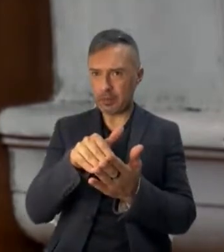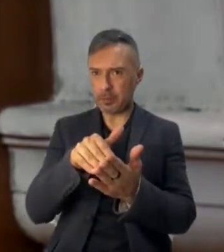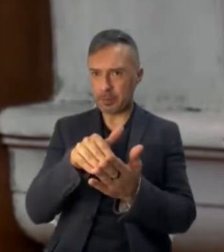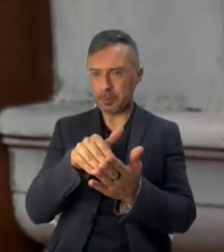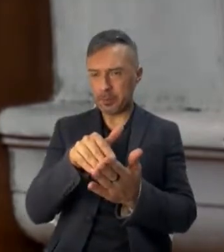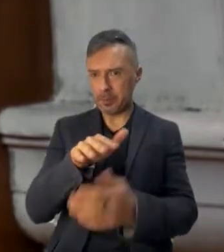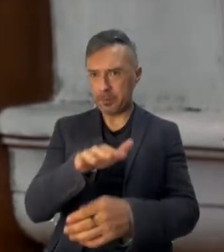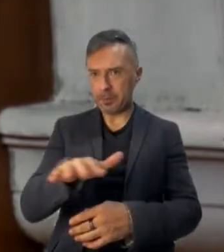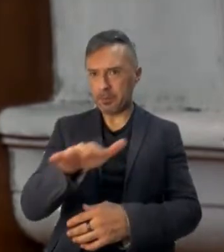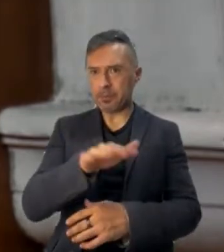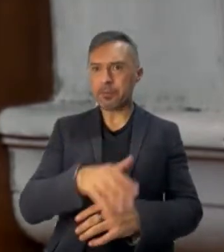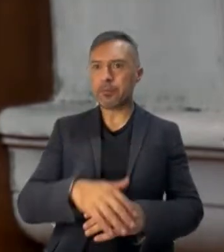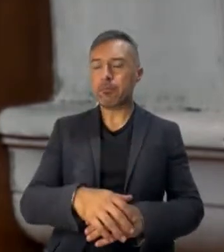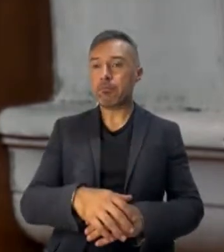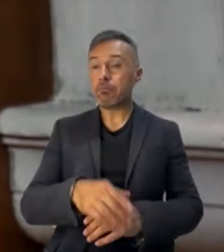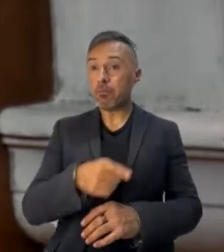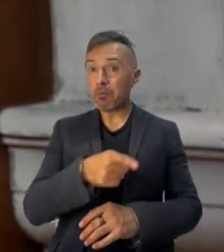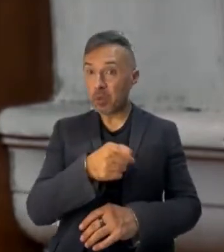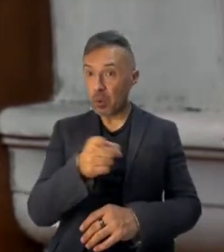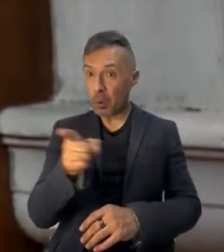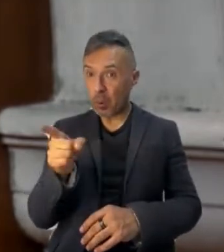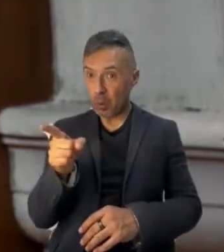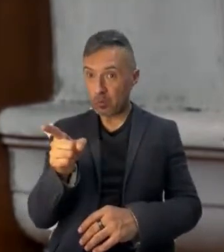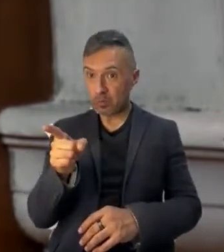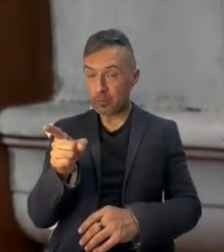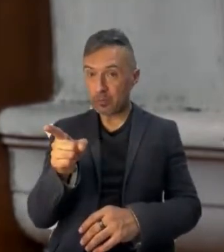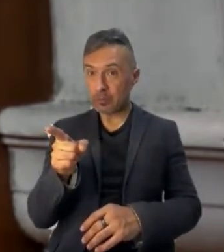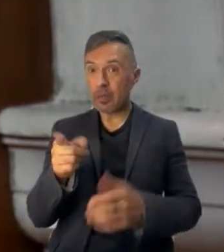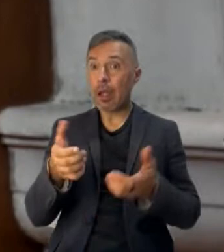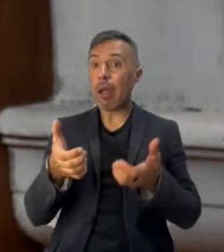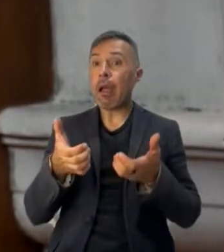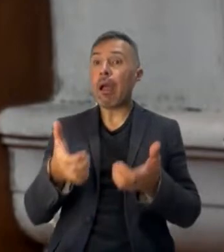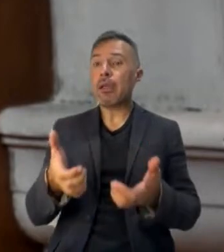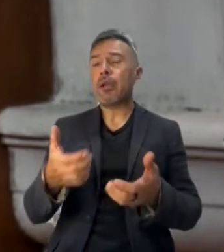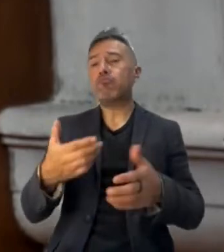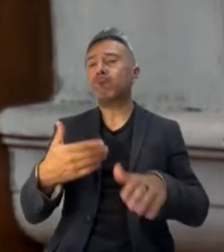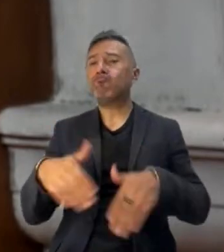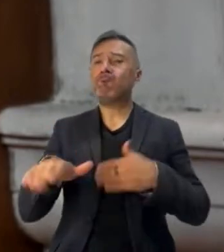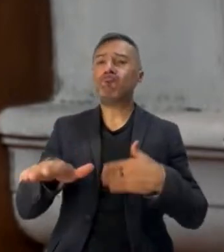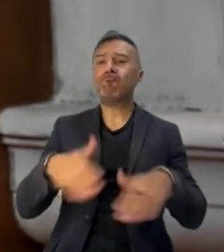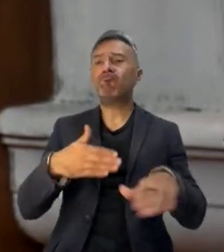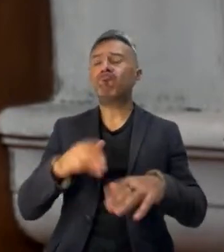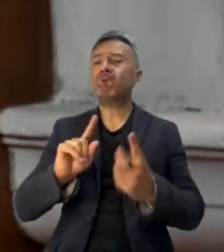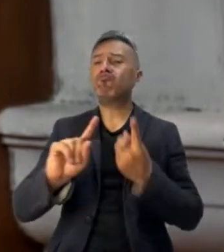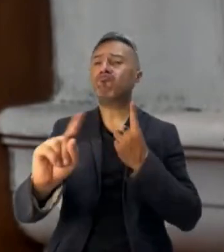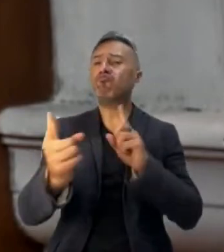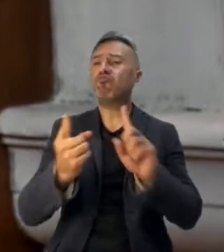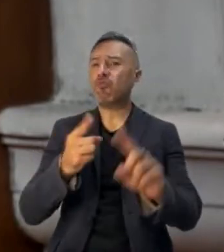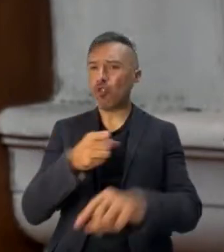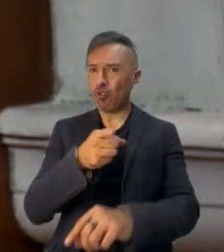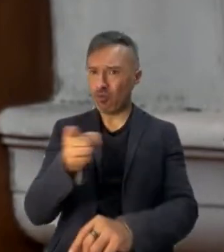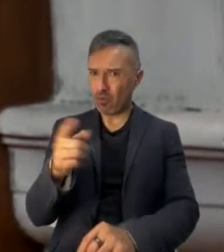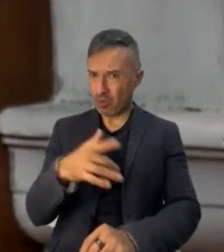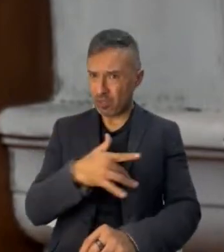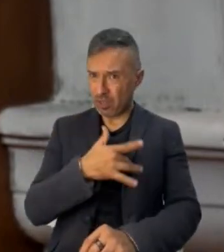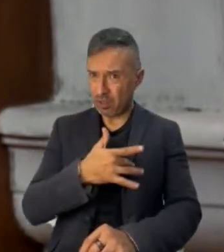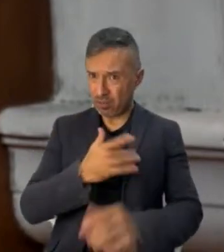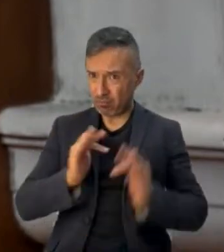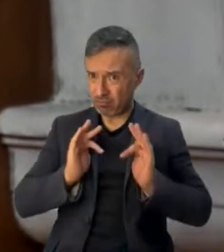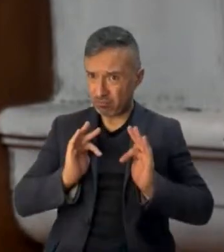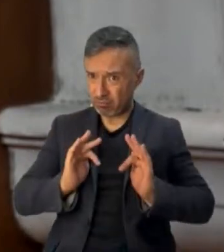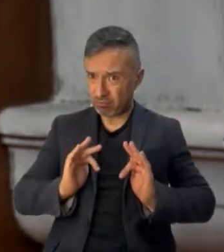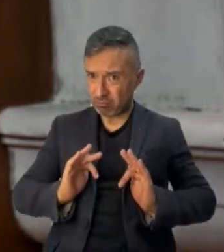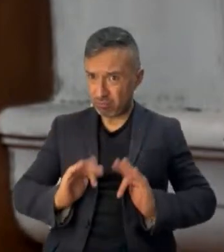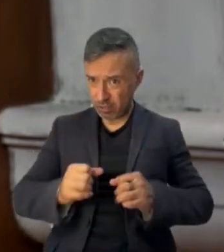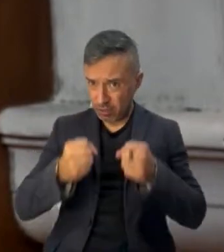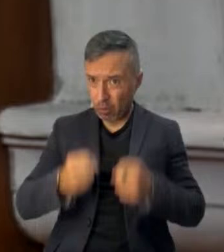seguras, seguros al transitar por la calle. Si el dinero, con tanto esfuerzo que tienen,